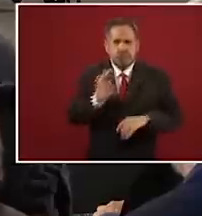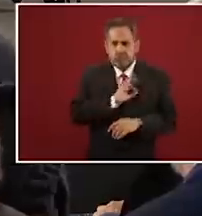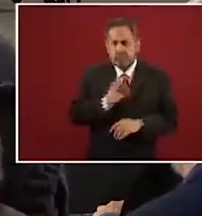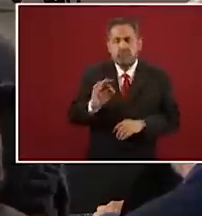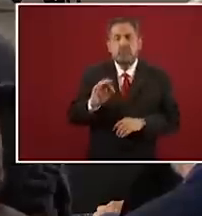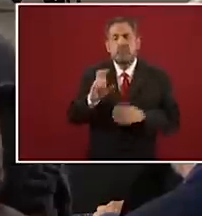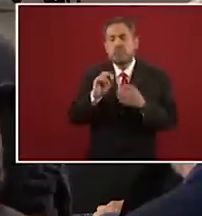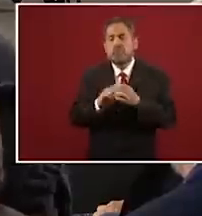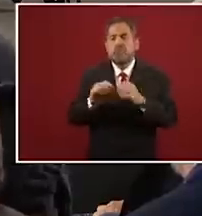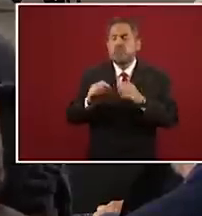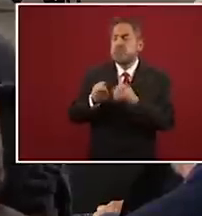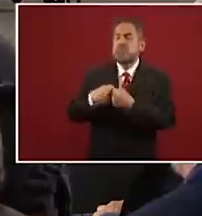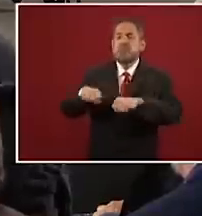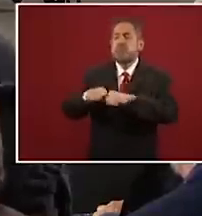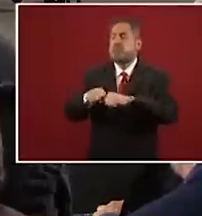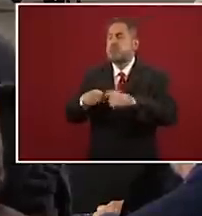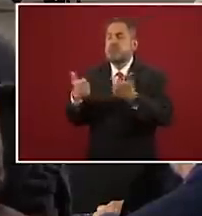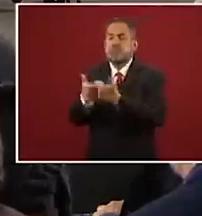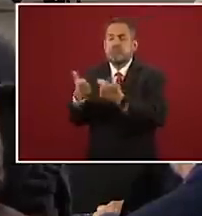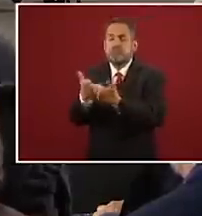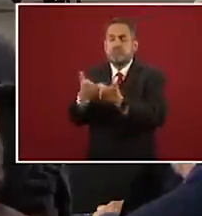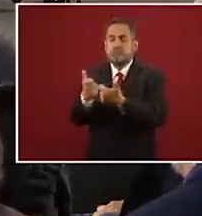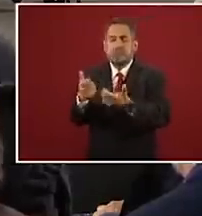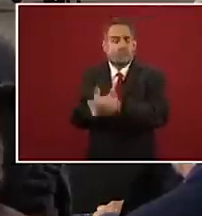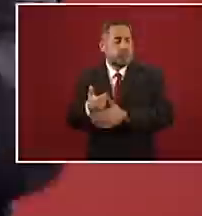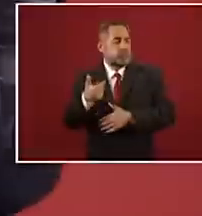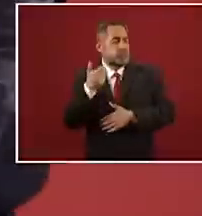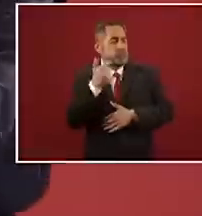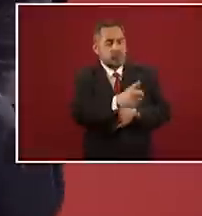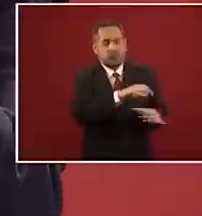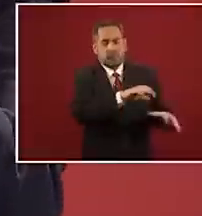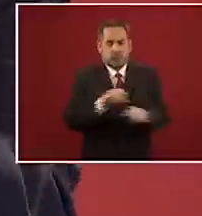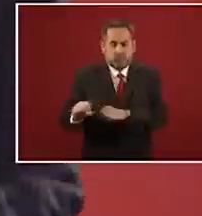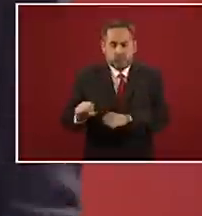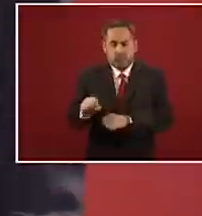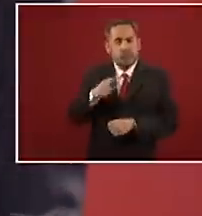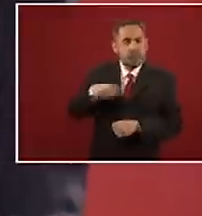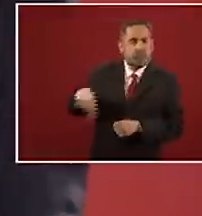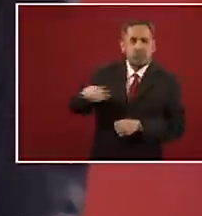a una sociedad de 12